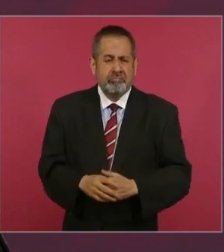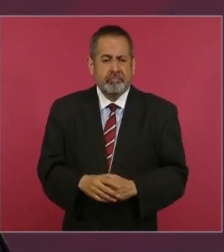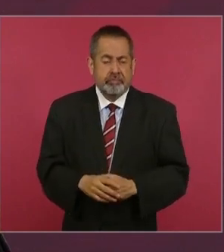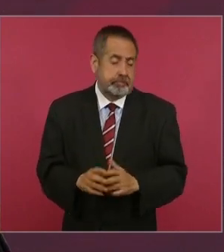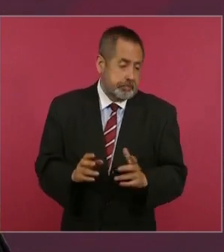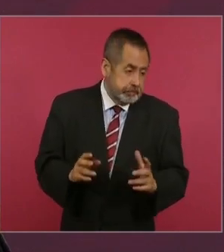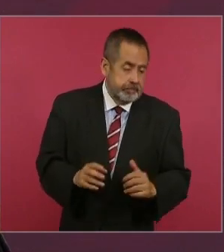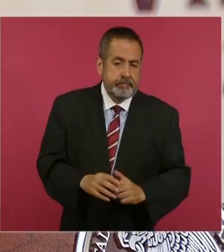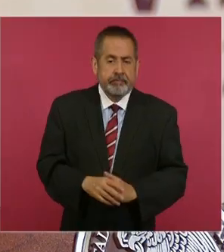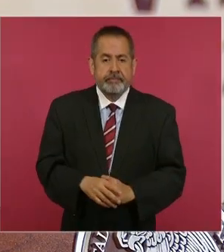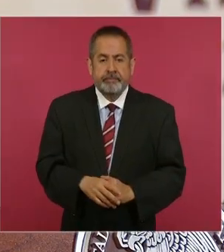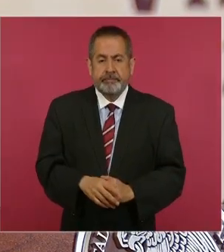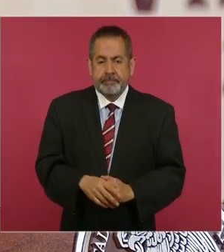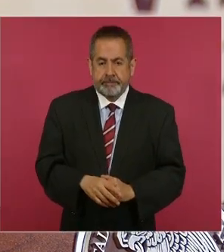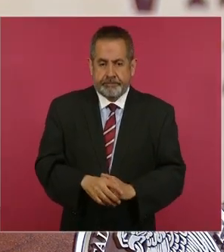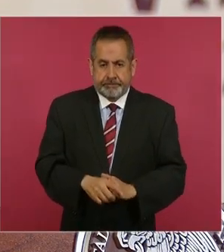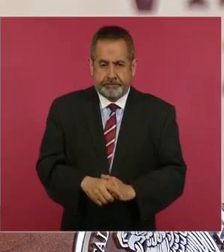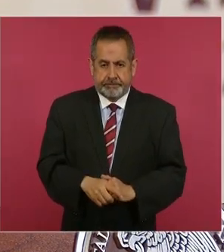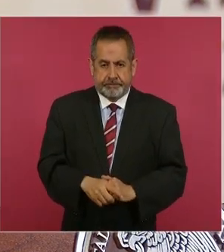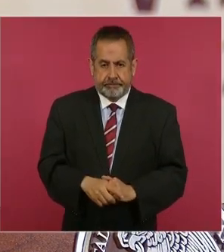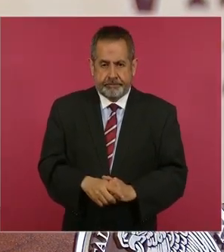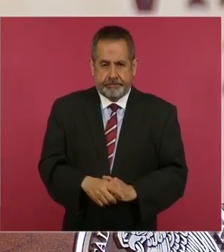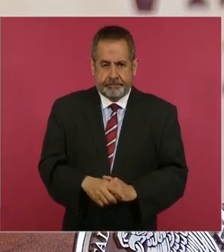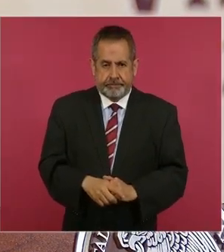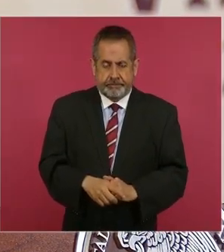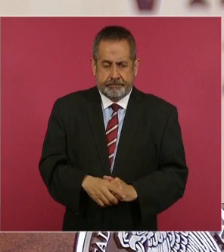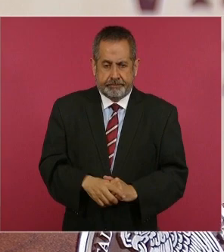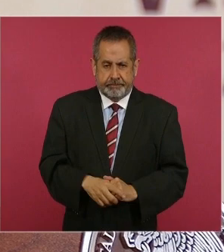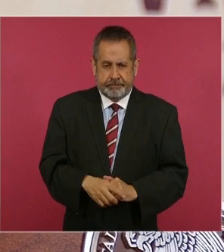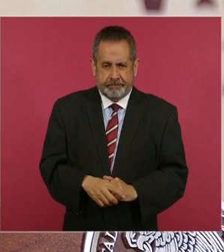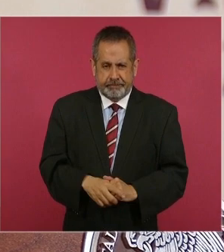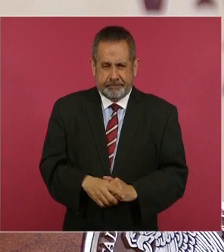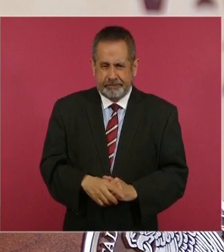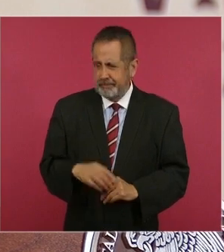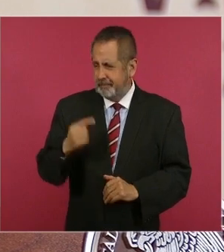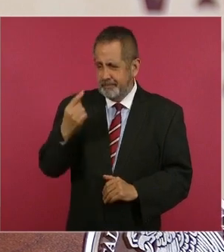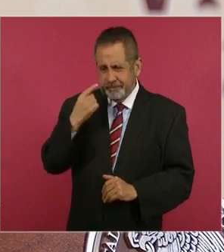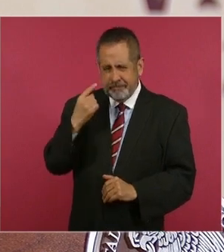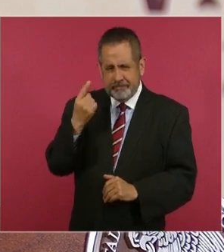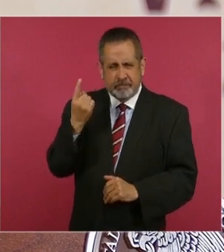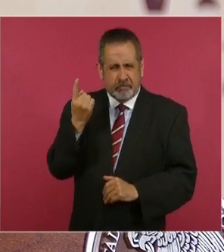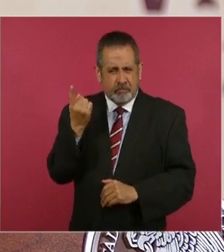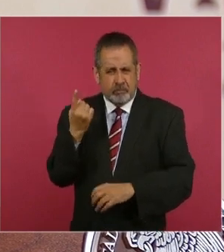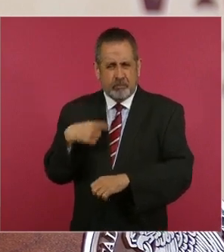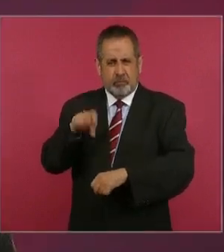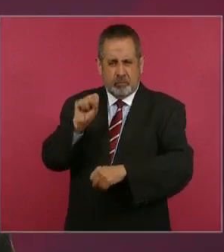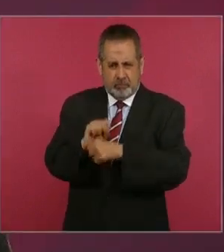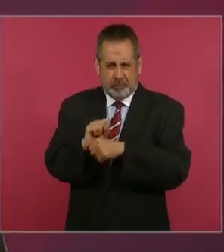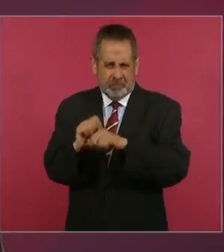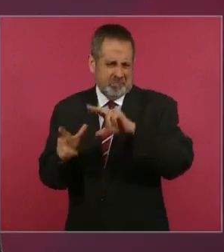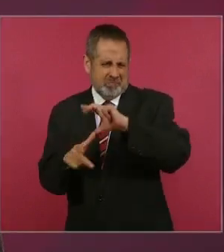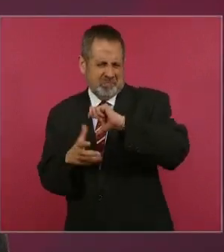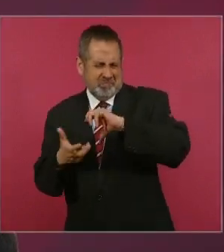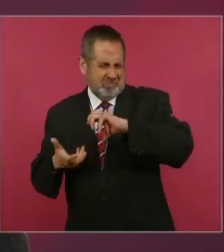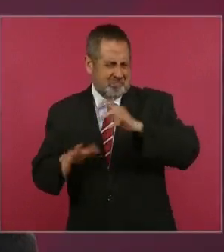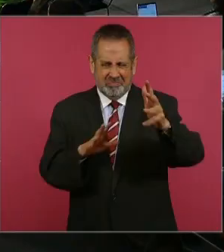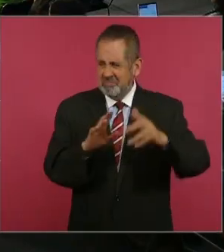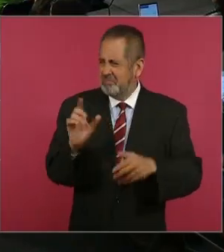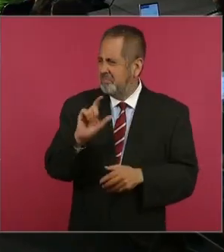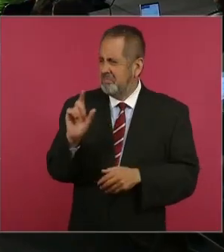bueno eh es una semana no de esta tragedia se está